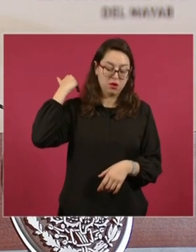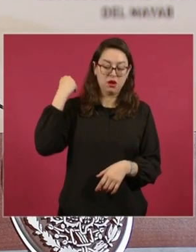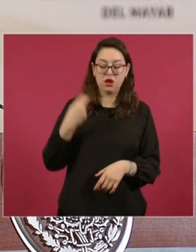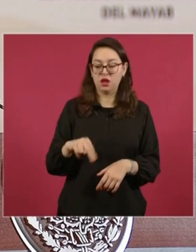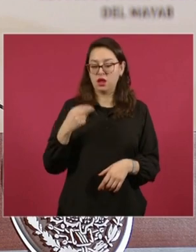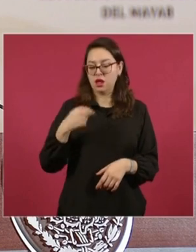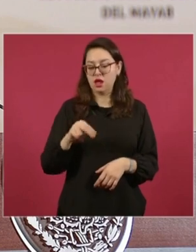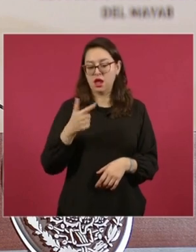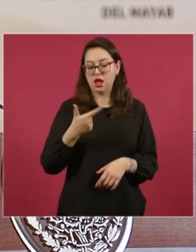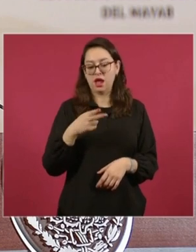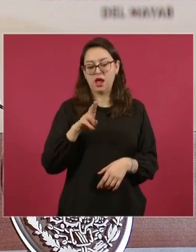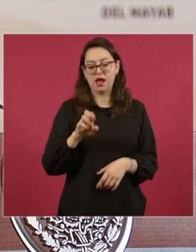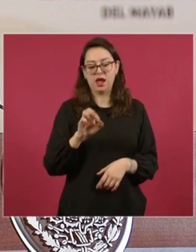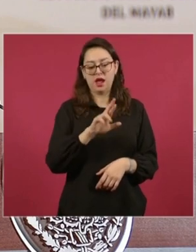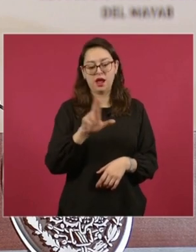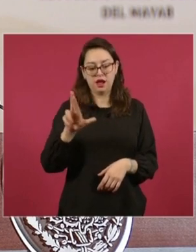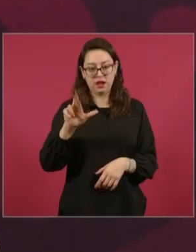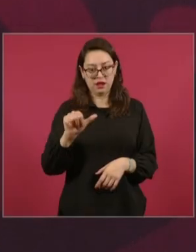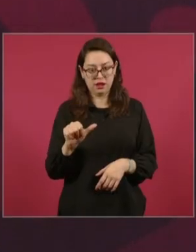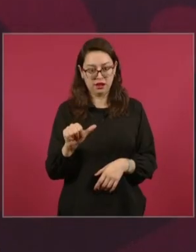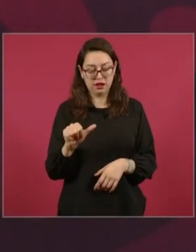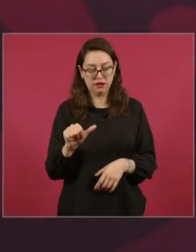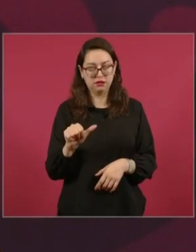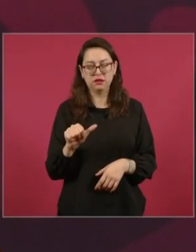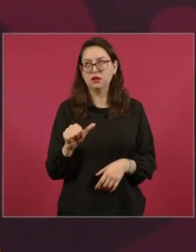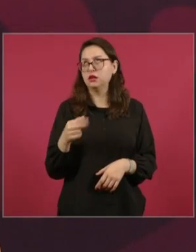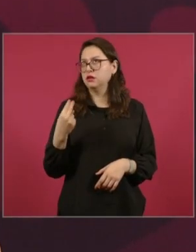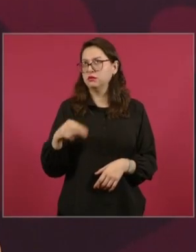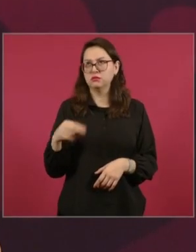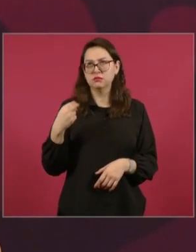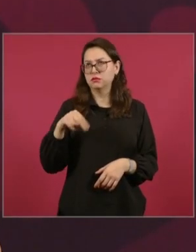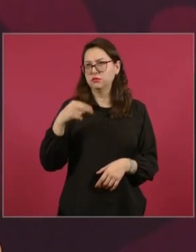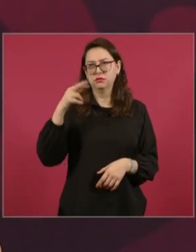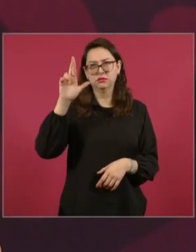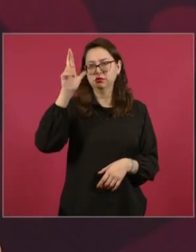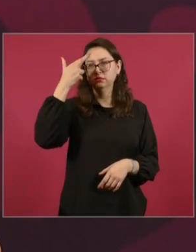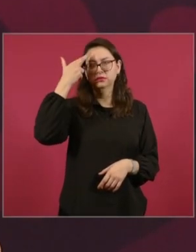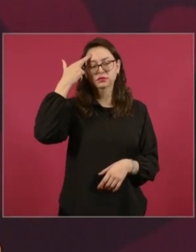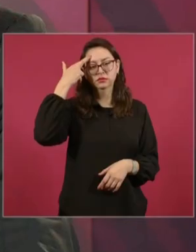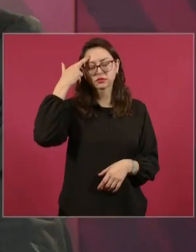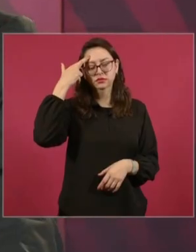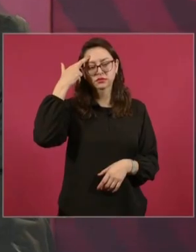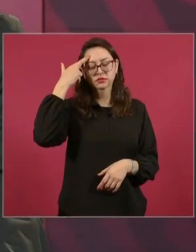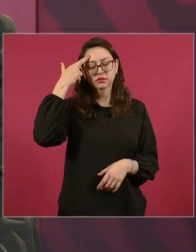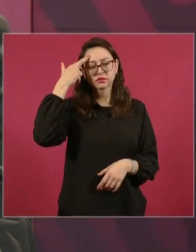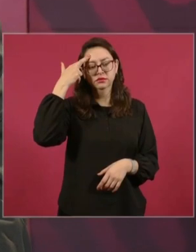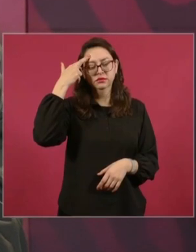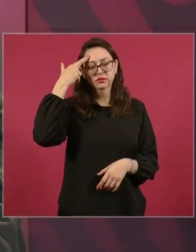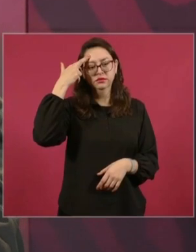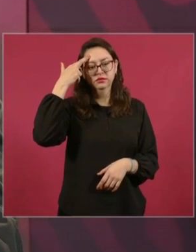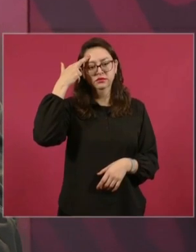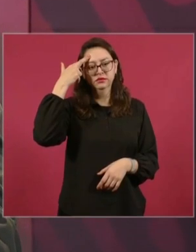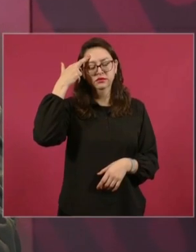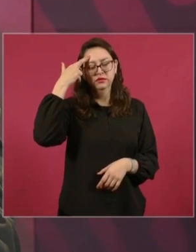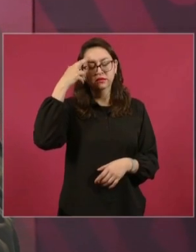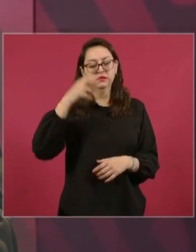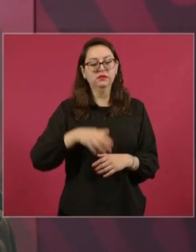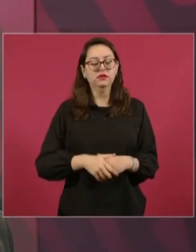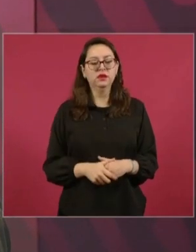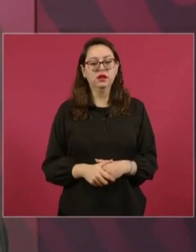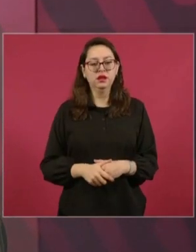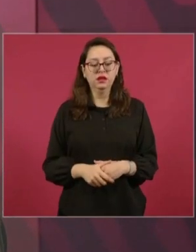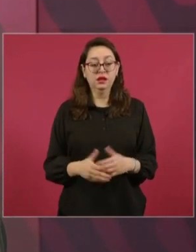de apellido Guerra, no recuerdo ahora su nombre, después de que